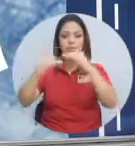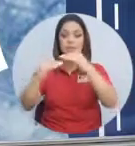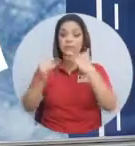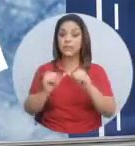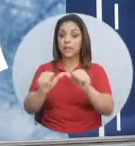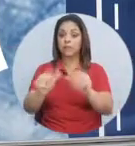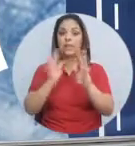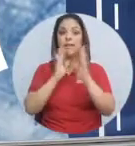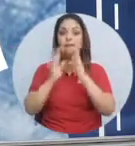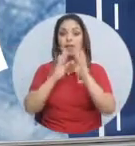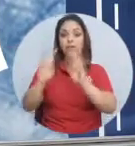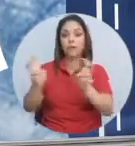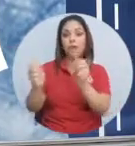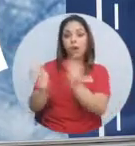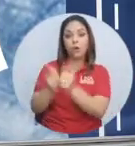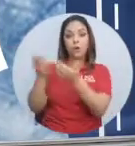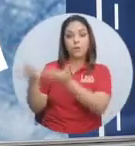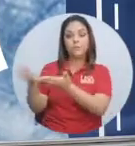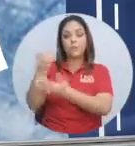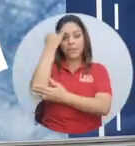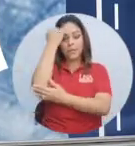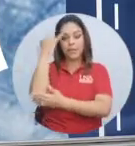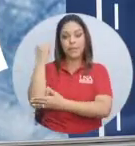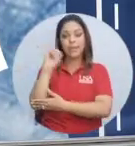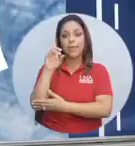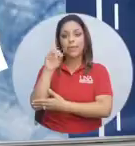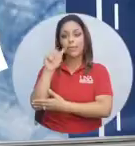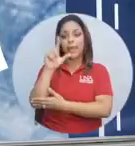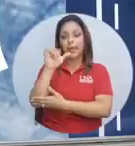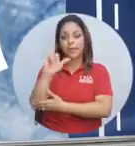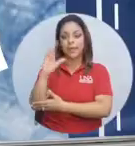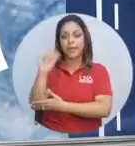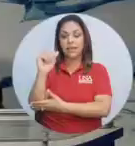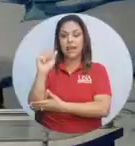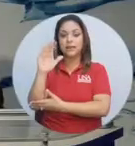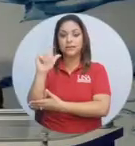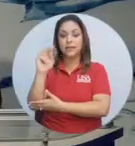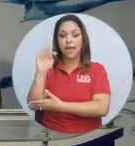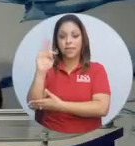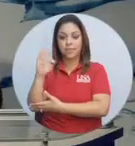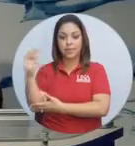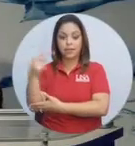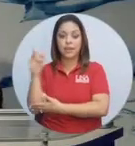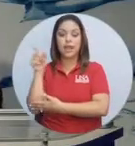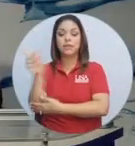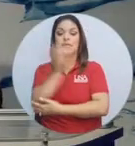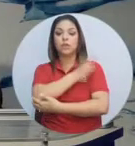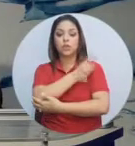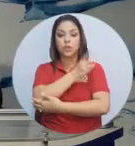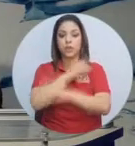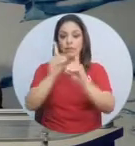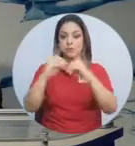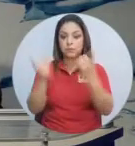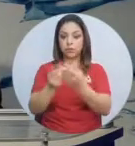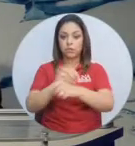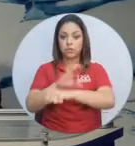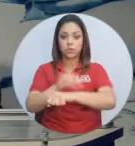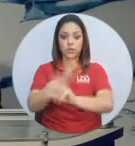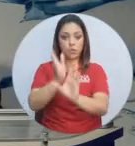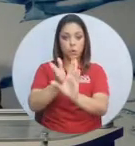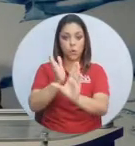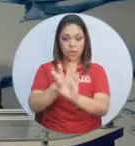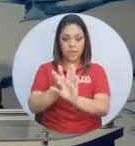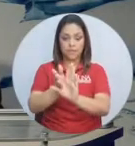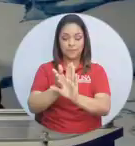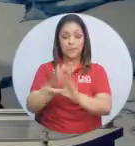Y vamos a seguir hablando sobre el tema ahora con Idalí Cascante Herrera, que es la directora del Departamento de Orientación y Psicología de la Universidad Nacional. Ha sido